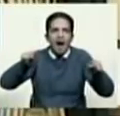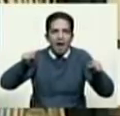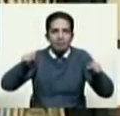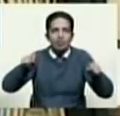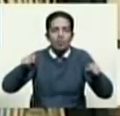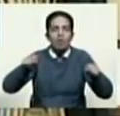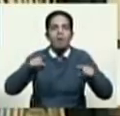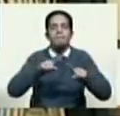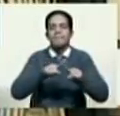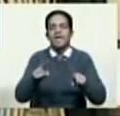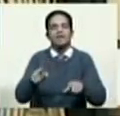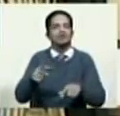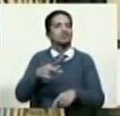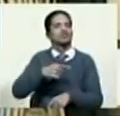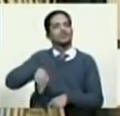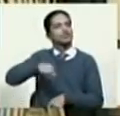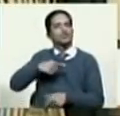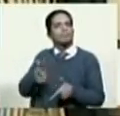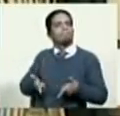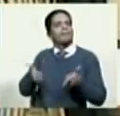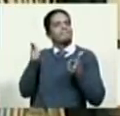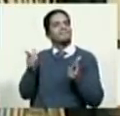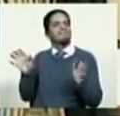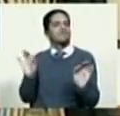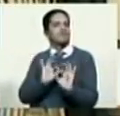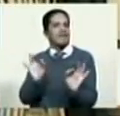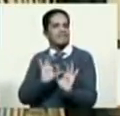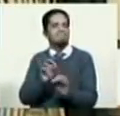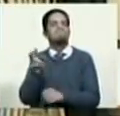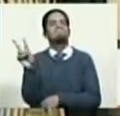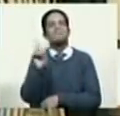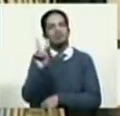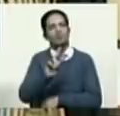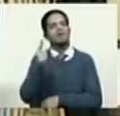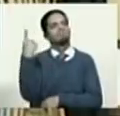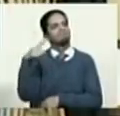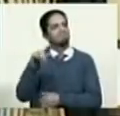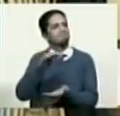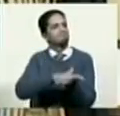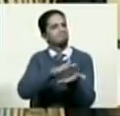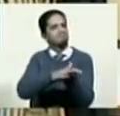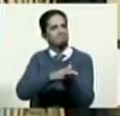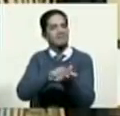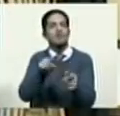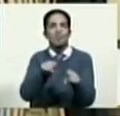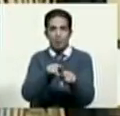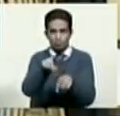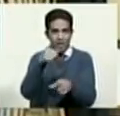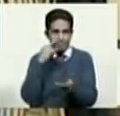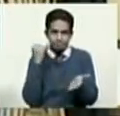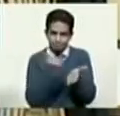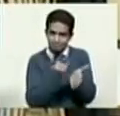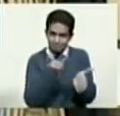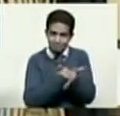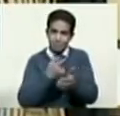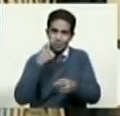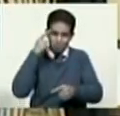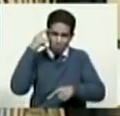pero no se lo hemos permitido. Y Venezuela está en paz, como ustedes pueden comprobar y vivir todos los